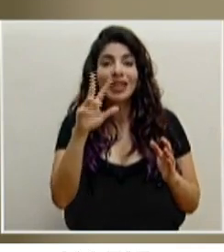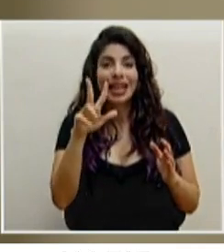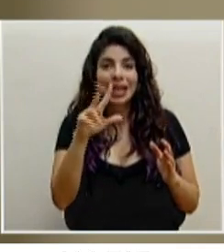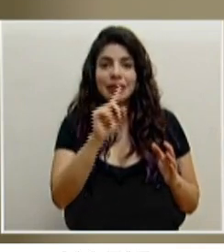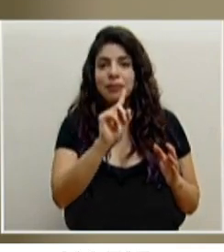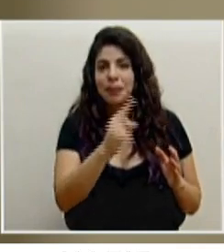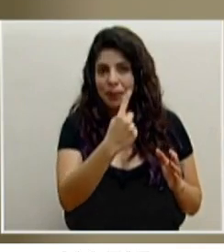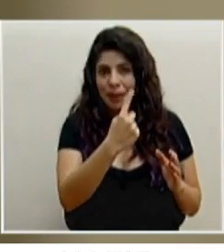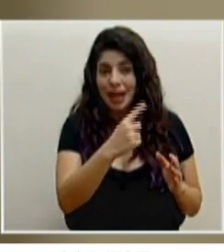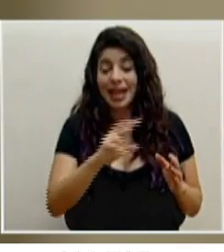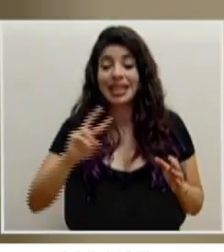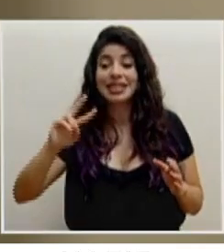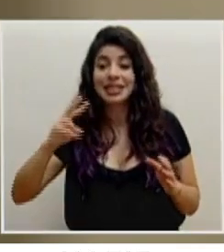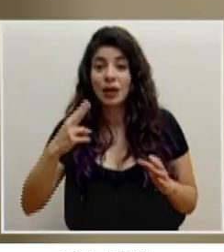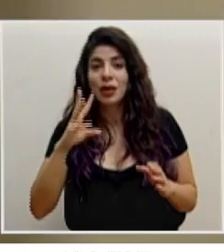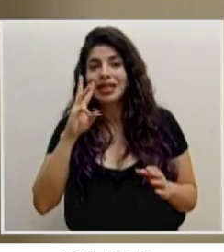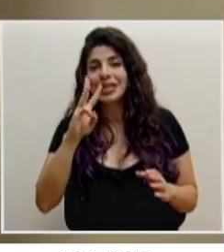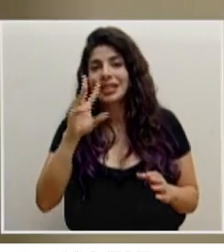77,493 y segunda dosis